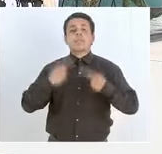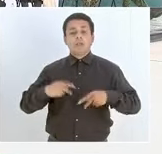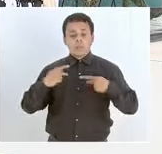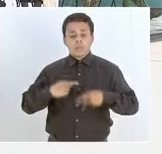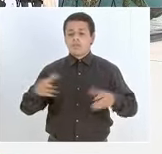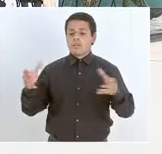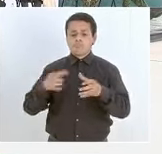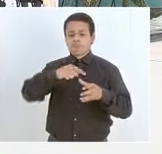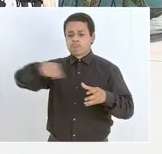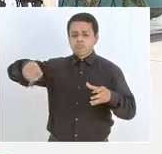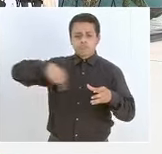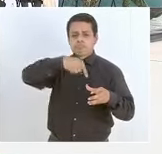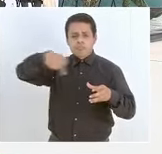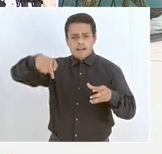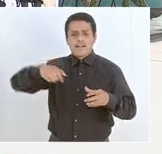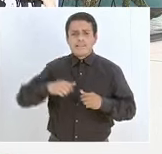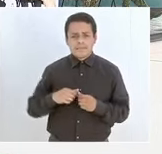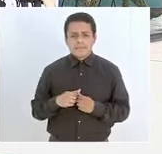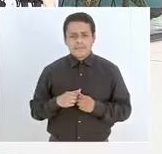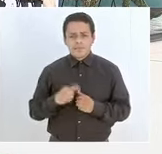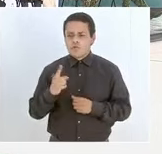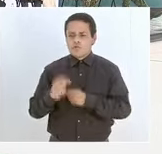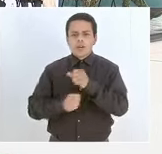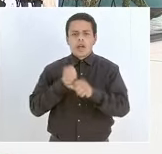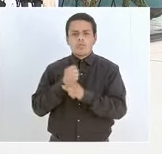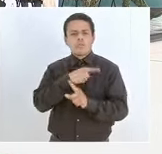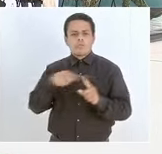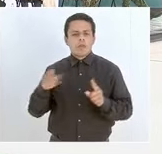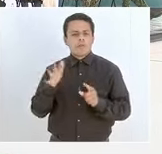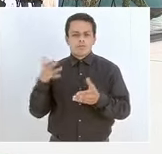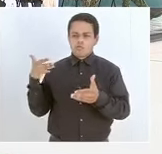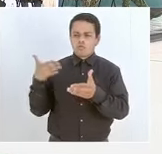elementos en año y medio.